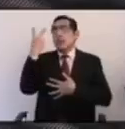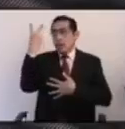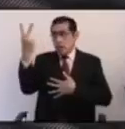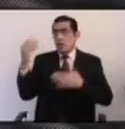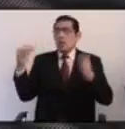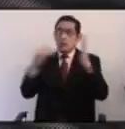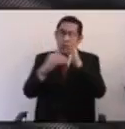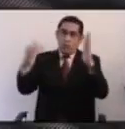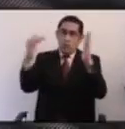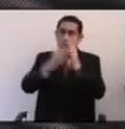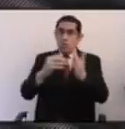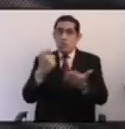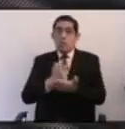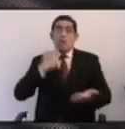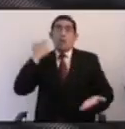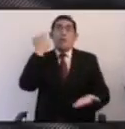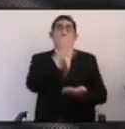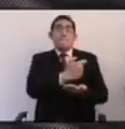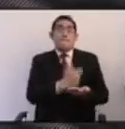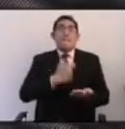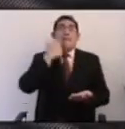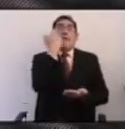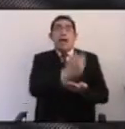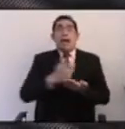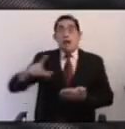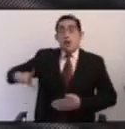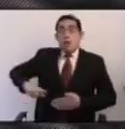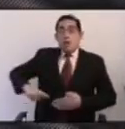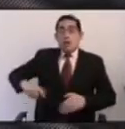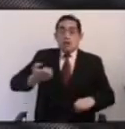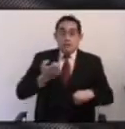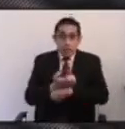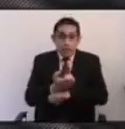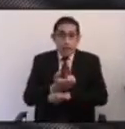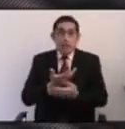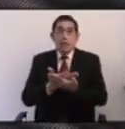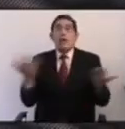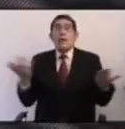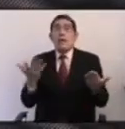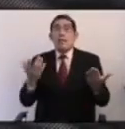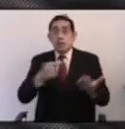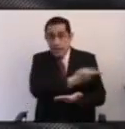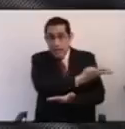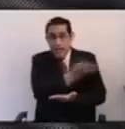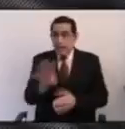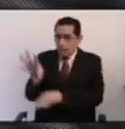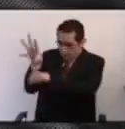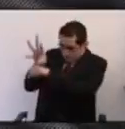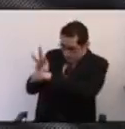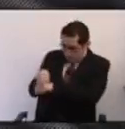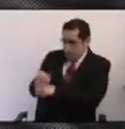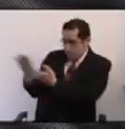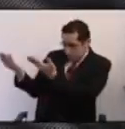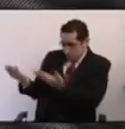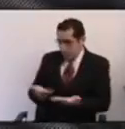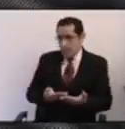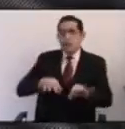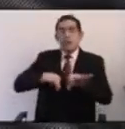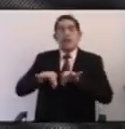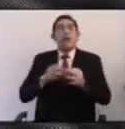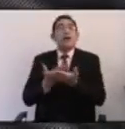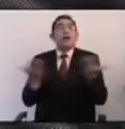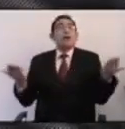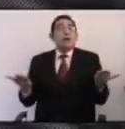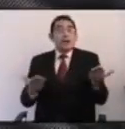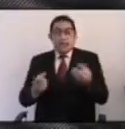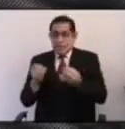pagado al gobierno del Estado como contraprestación por la concesión que nos fue otorgada, más todos los gastos operativos que sin